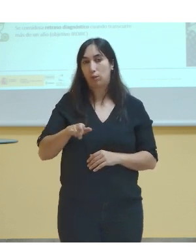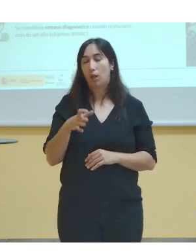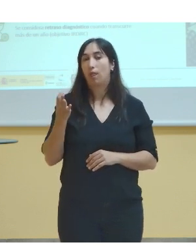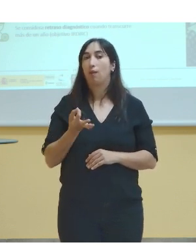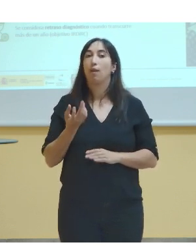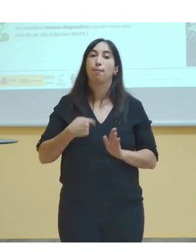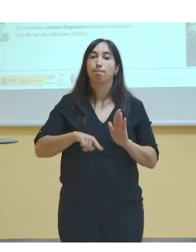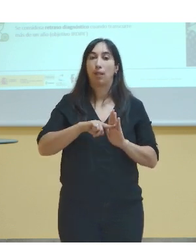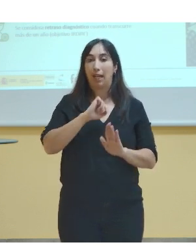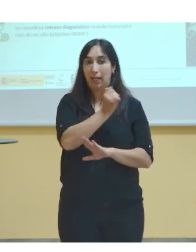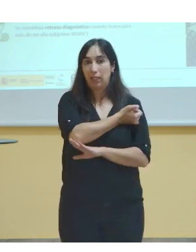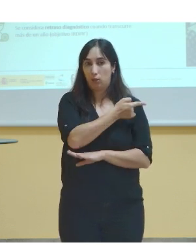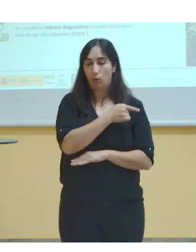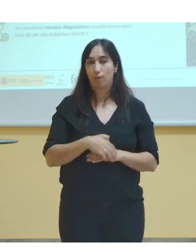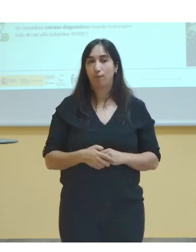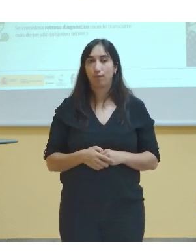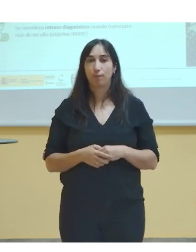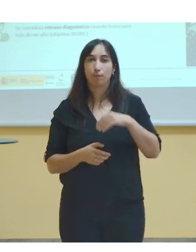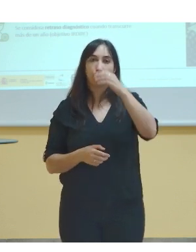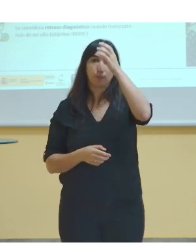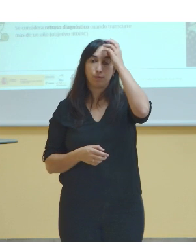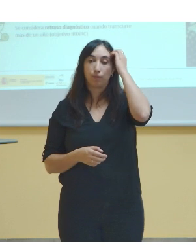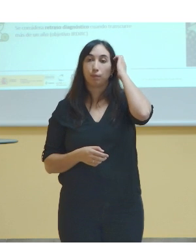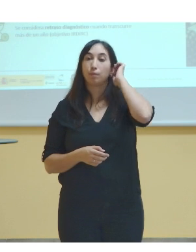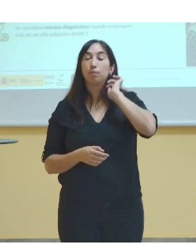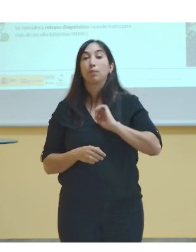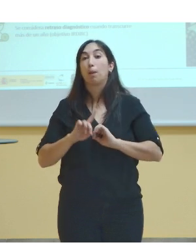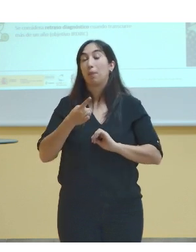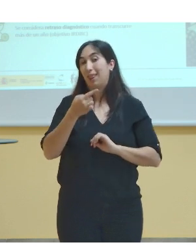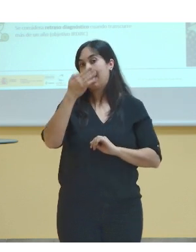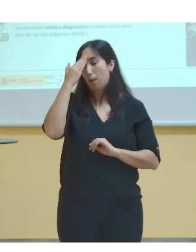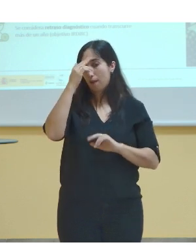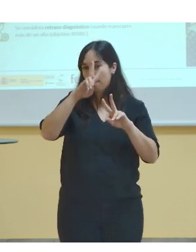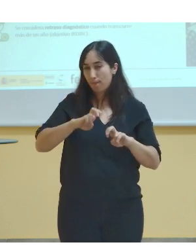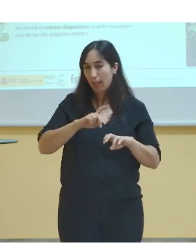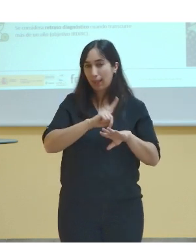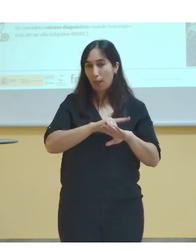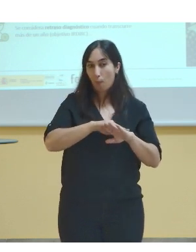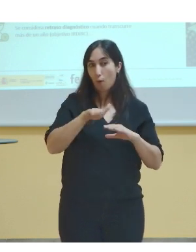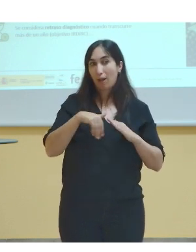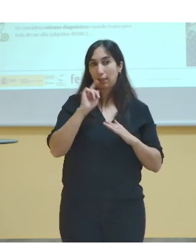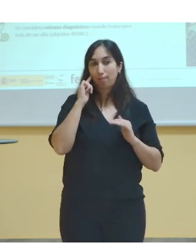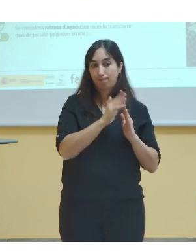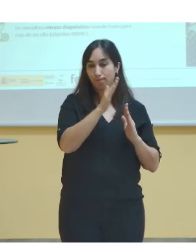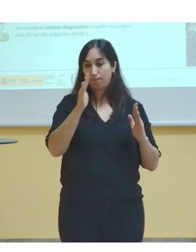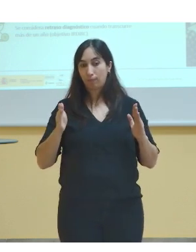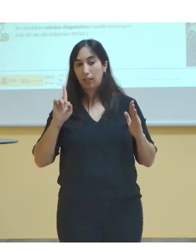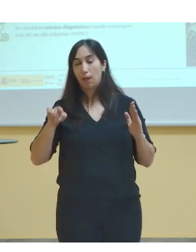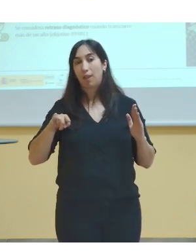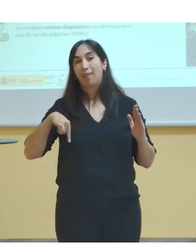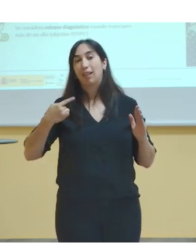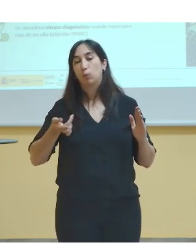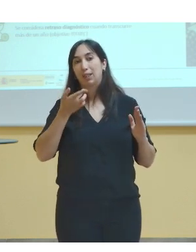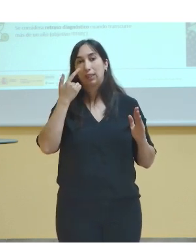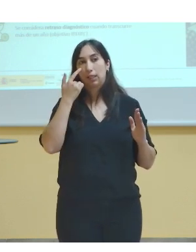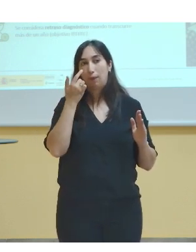incluyen en el registro. La variable principal que analizamos es el tiempo transcurrido hasta el diagnóstico, también luego la transformamos en retraso sí